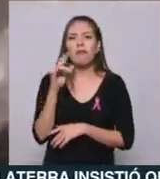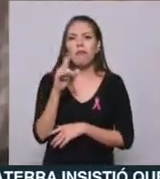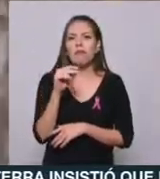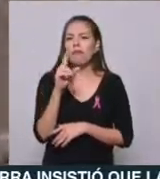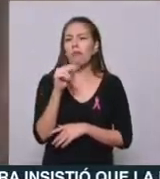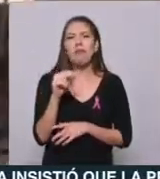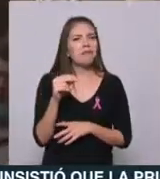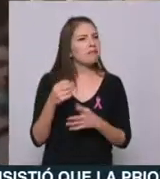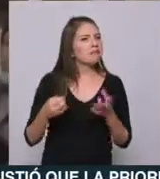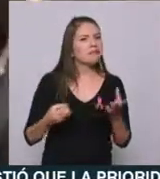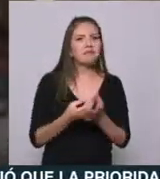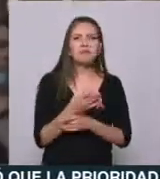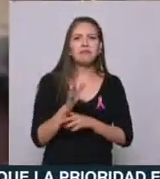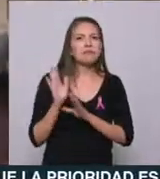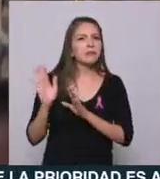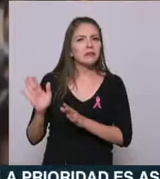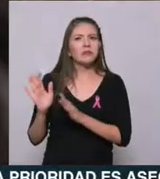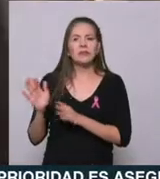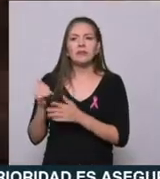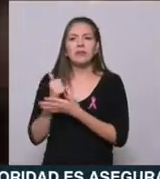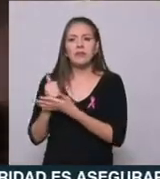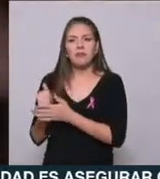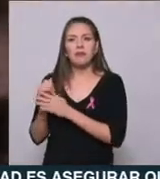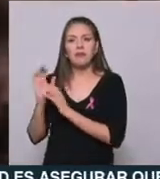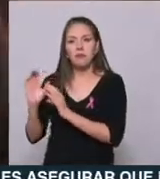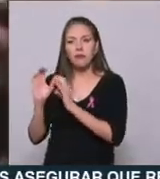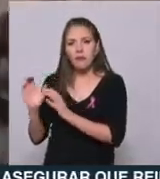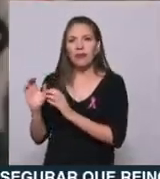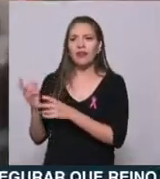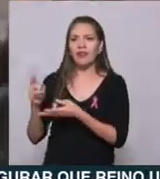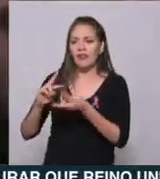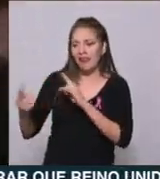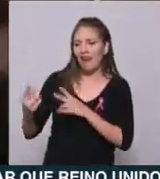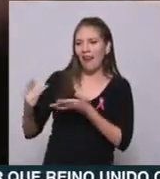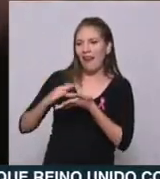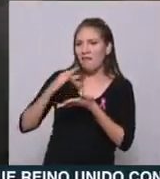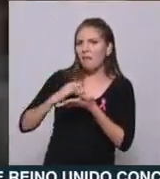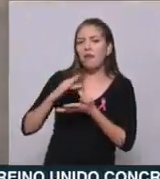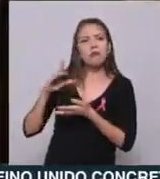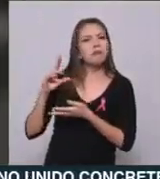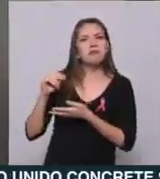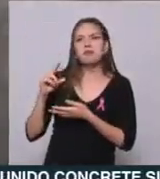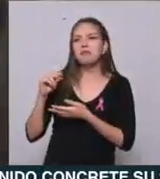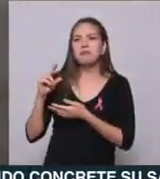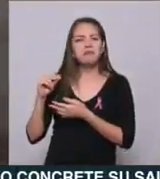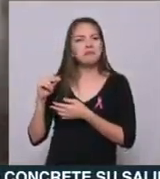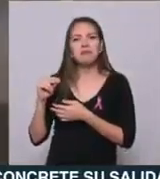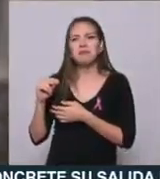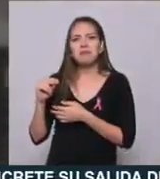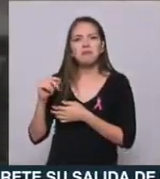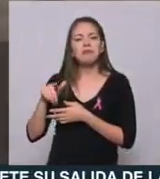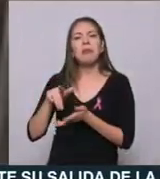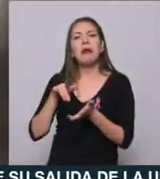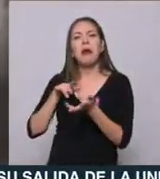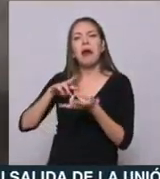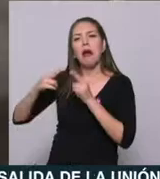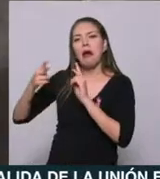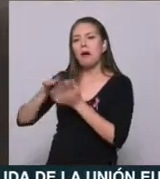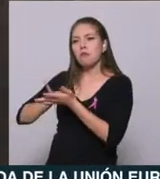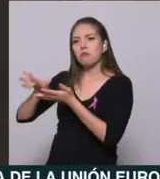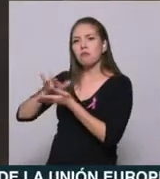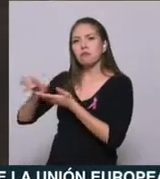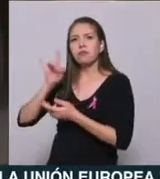la dejaron salir, y contrario a que nos apoyaran, pues el apoyo lo recibió esta persona que